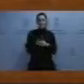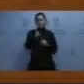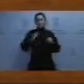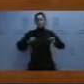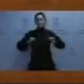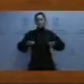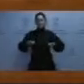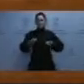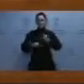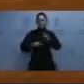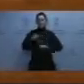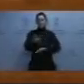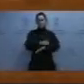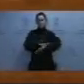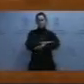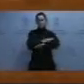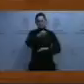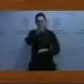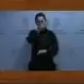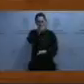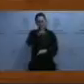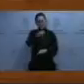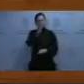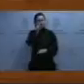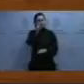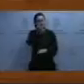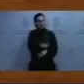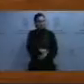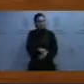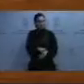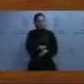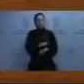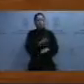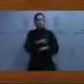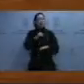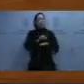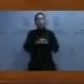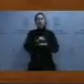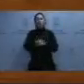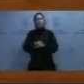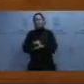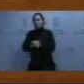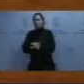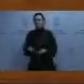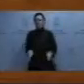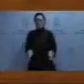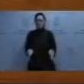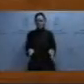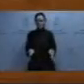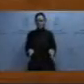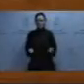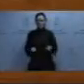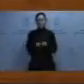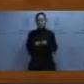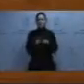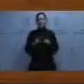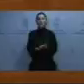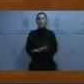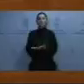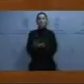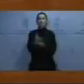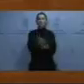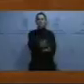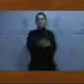que luego el Gobierno socialista de Javier Fernández incumple sistemáticamente, como las mociones relativas al